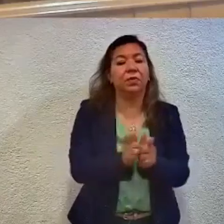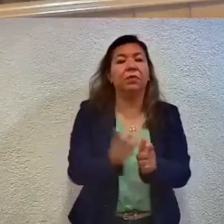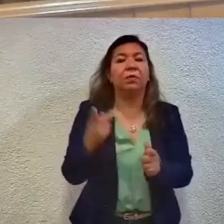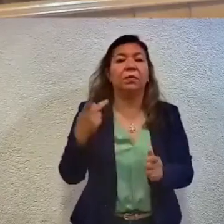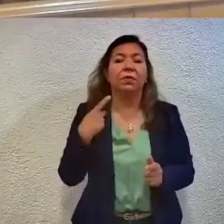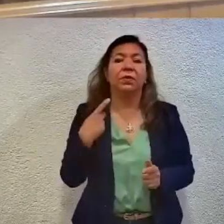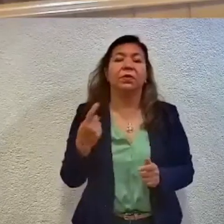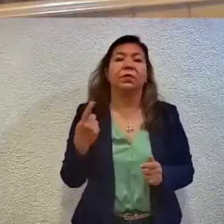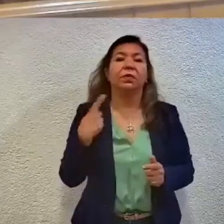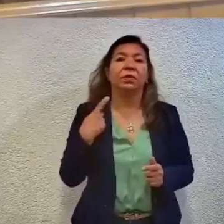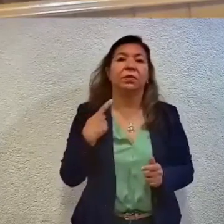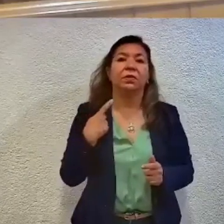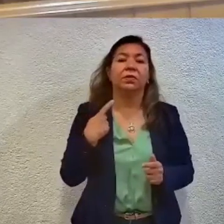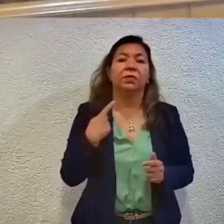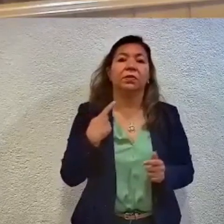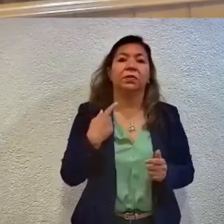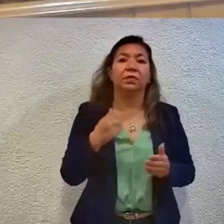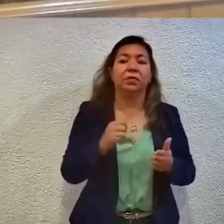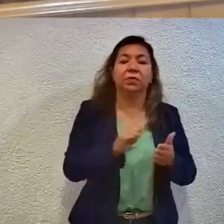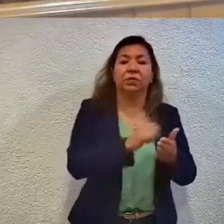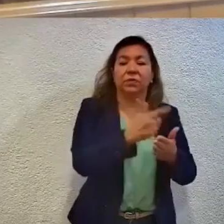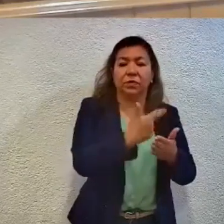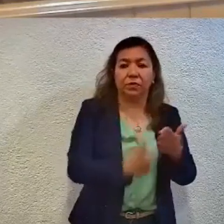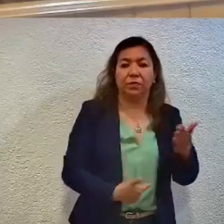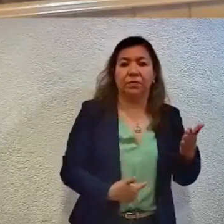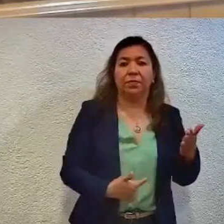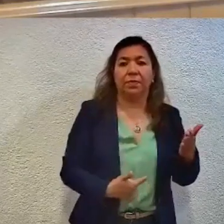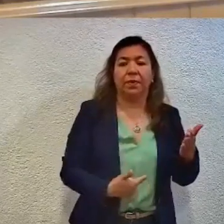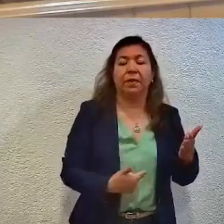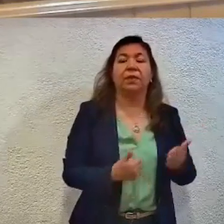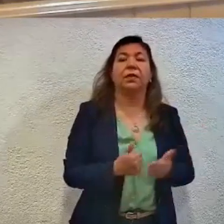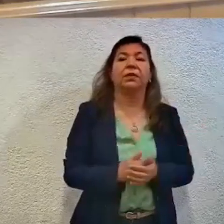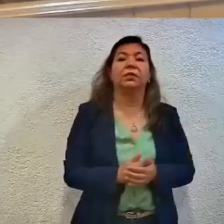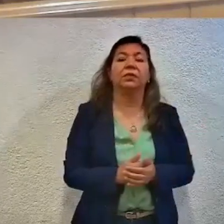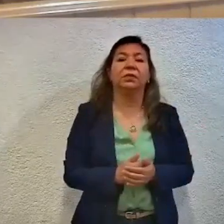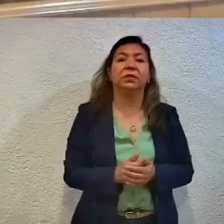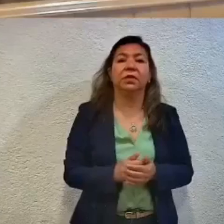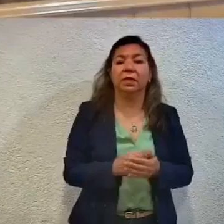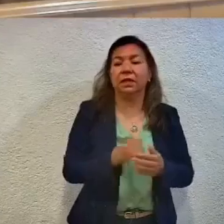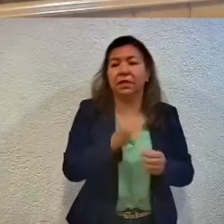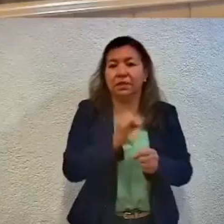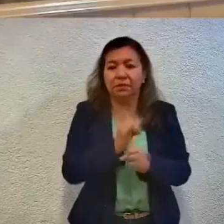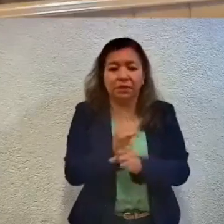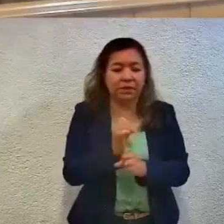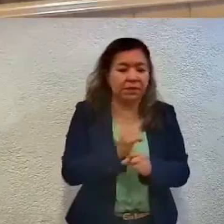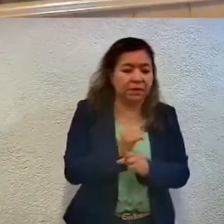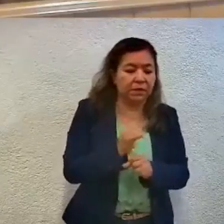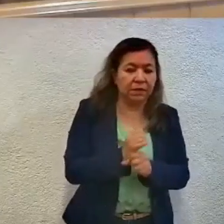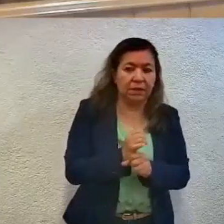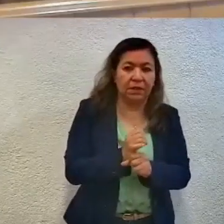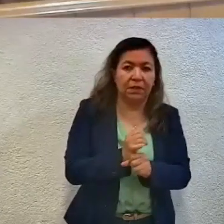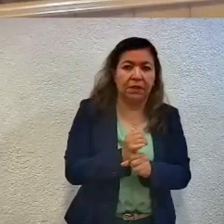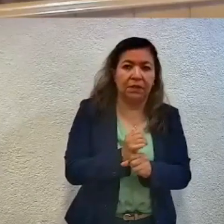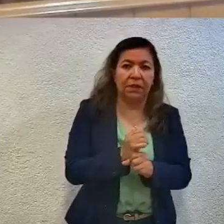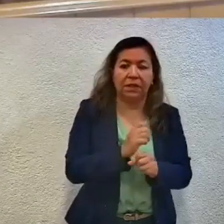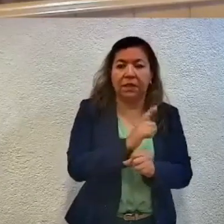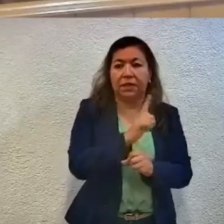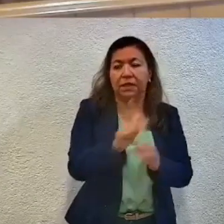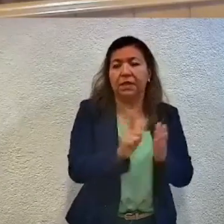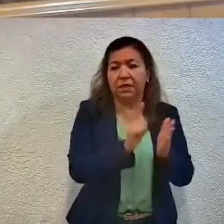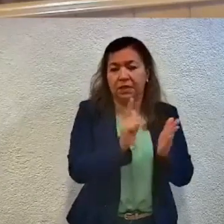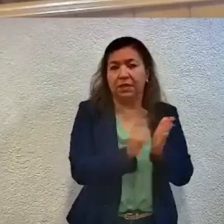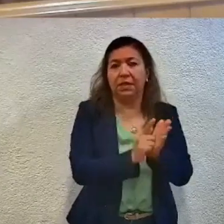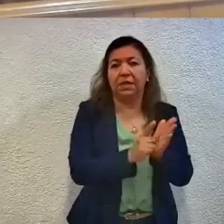así como la acción afirmativa con la que se registraron los promoventes. Así, al analizar los agravios hechos